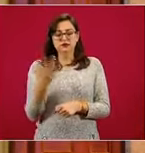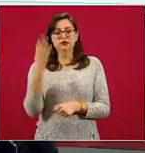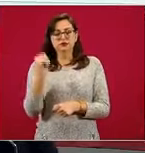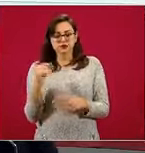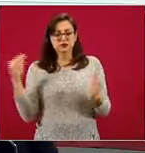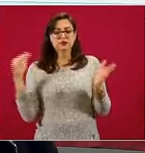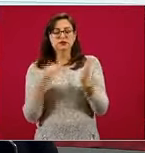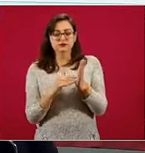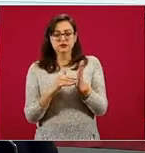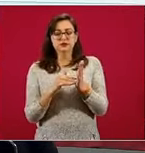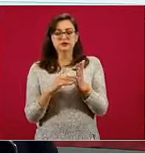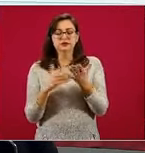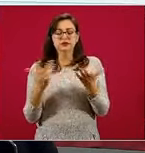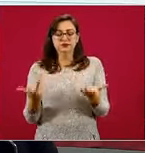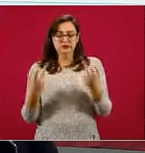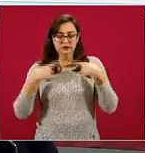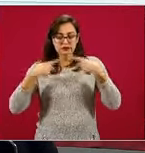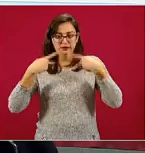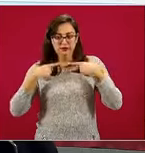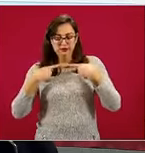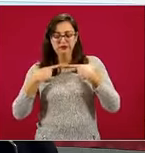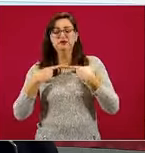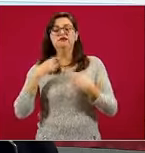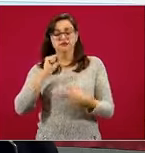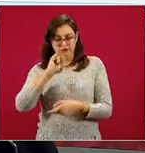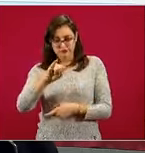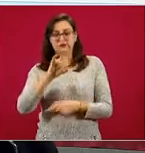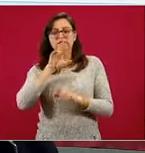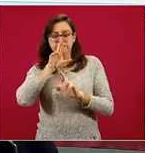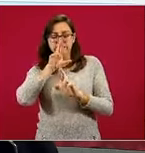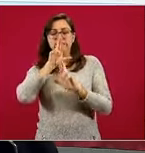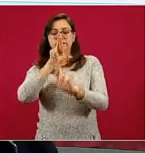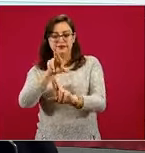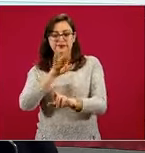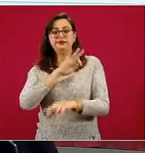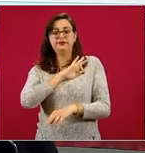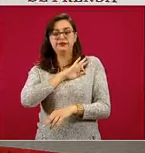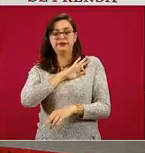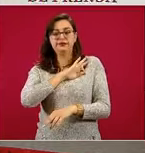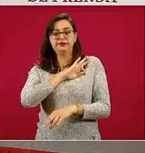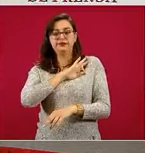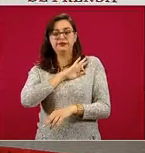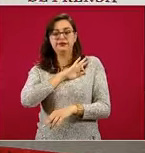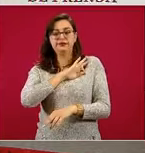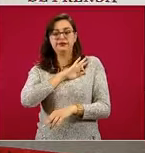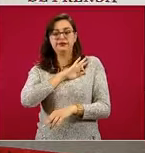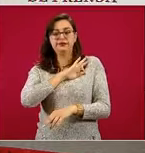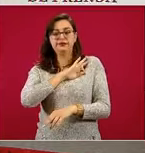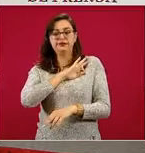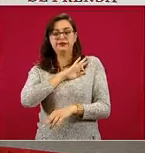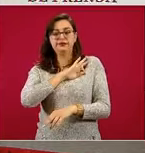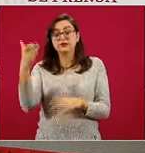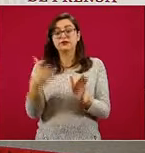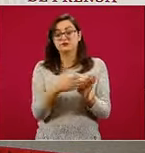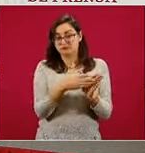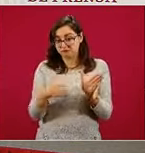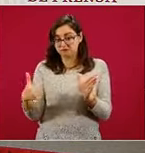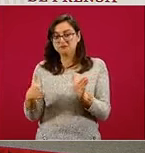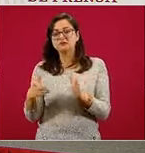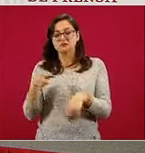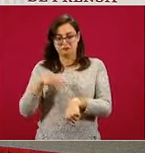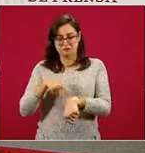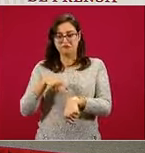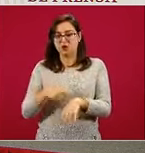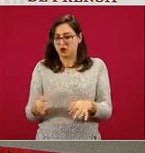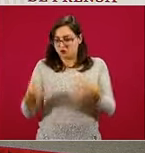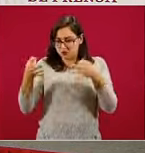59.258 personas que tienen una muestra que sí tiene posibilidad de un resultado, porque en función de la temporalidad están dentro de